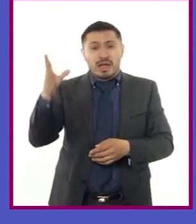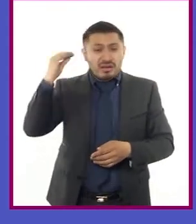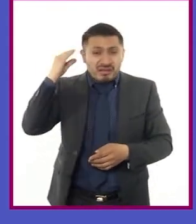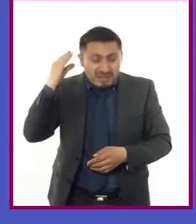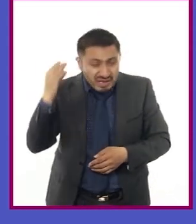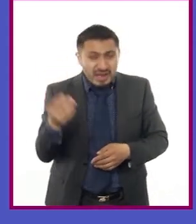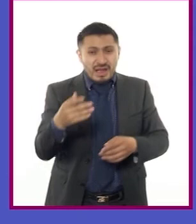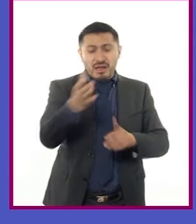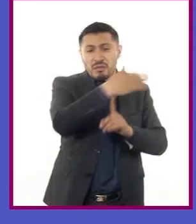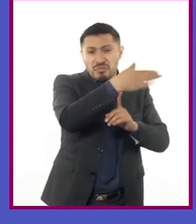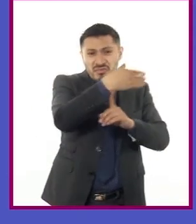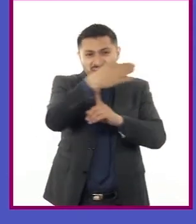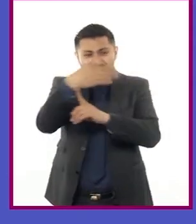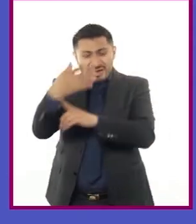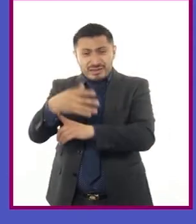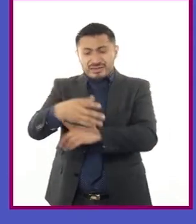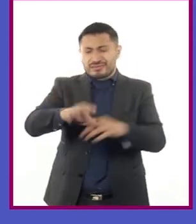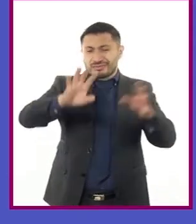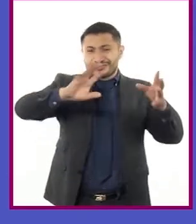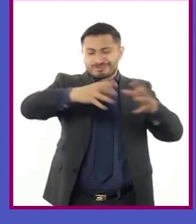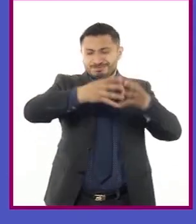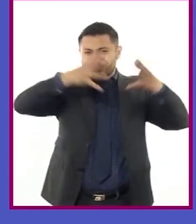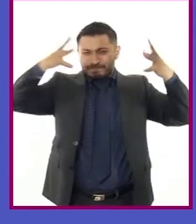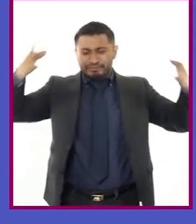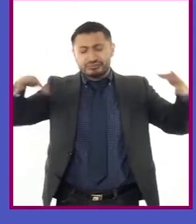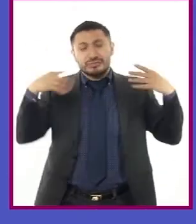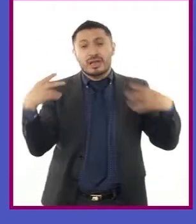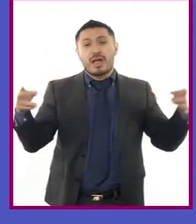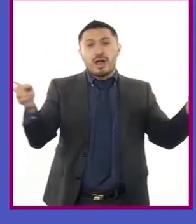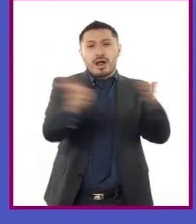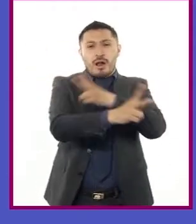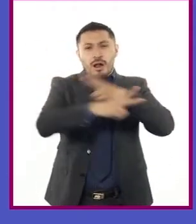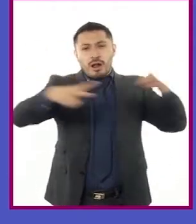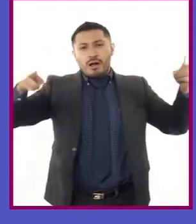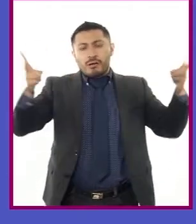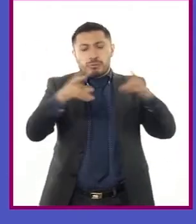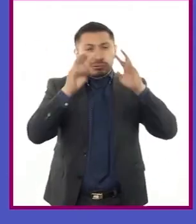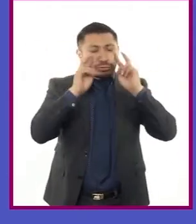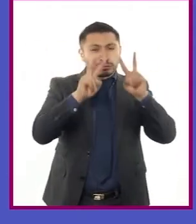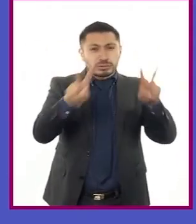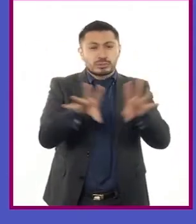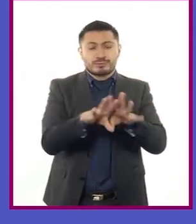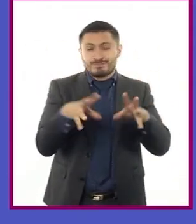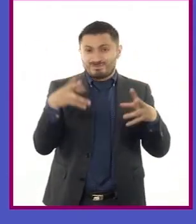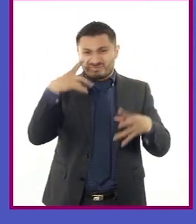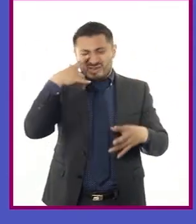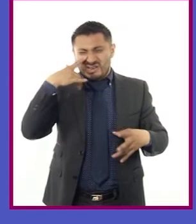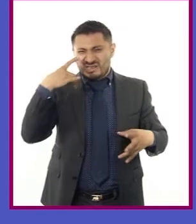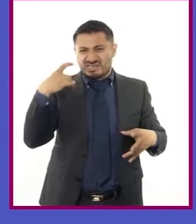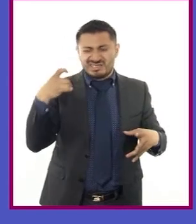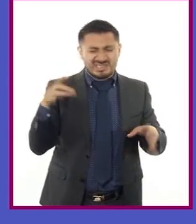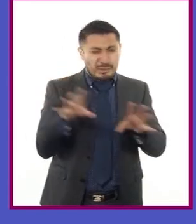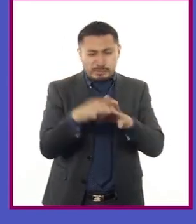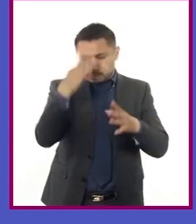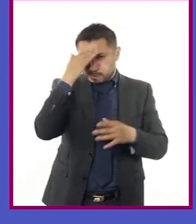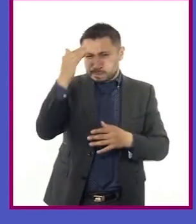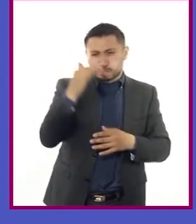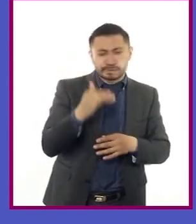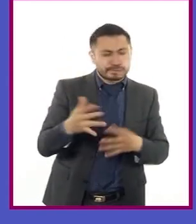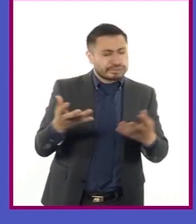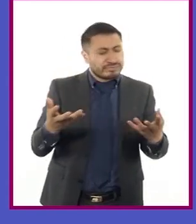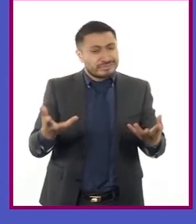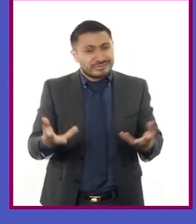con banderas olímpicas. El aire denso, inmóvil, el terror,